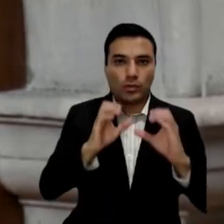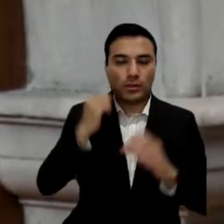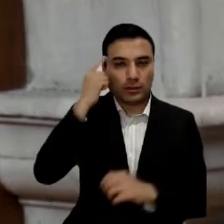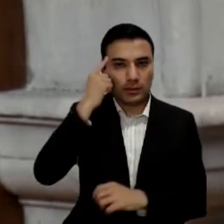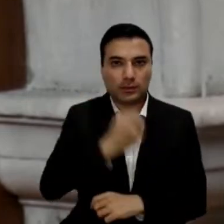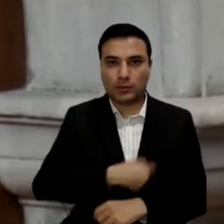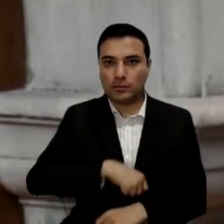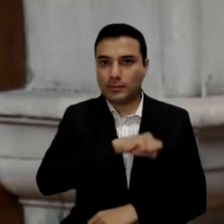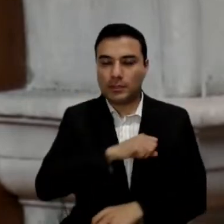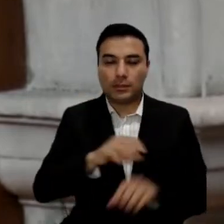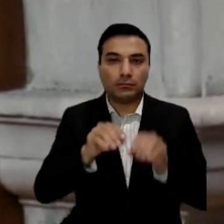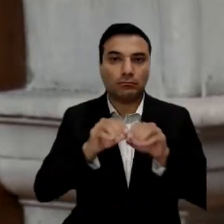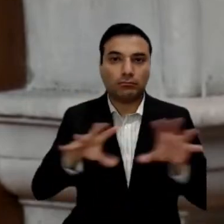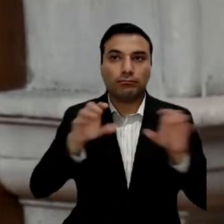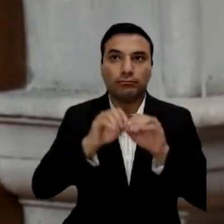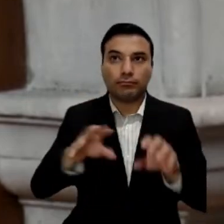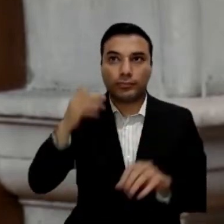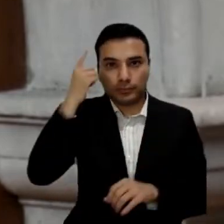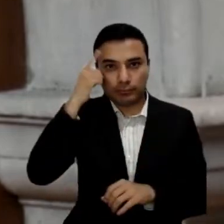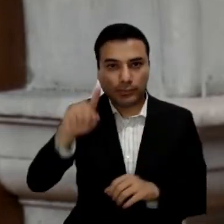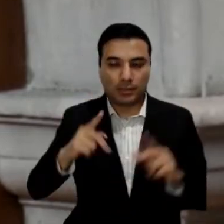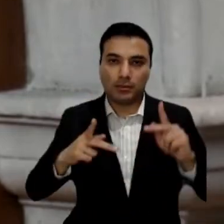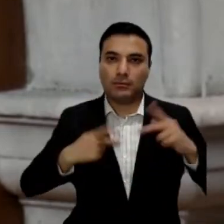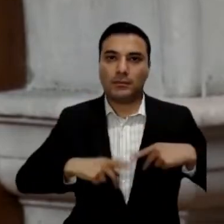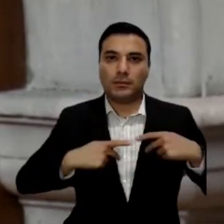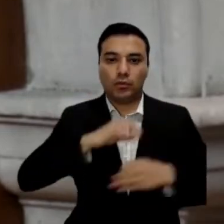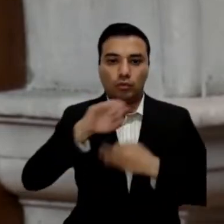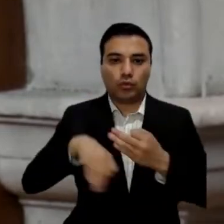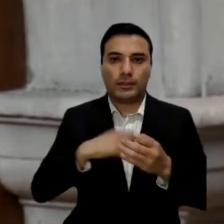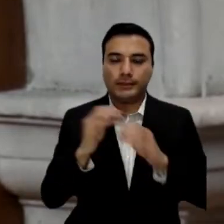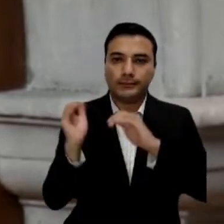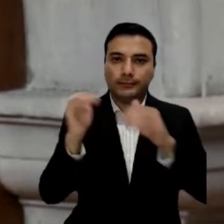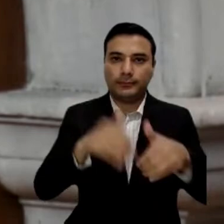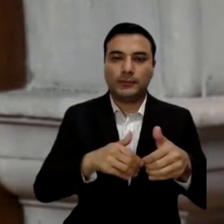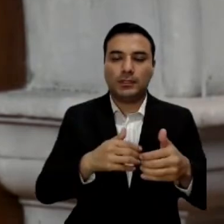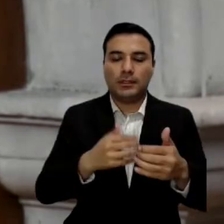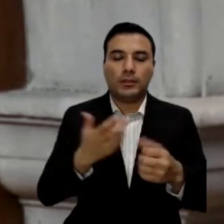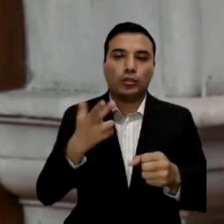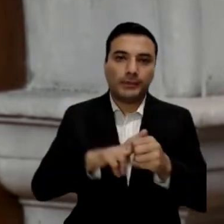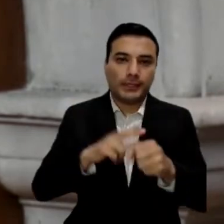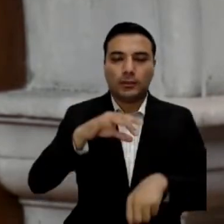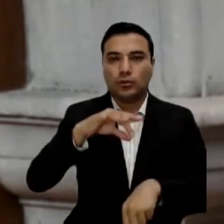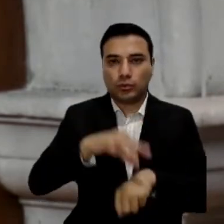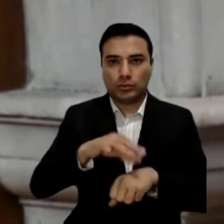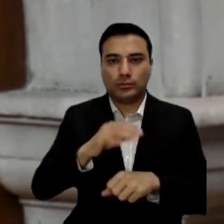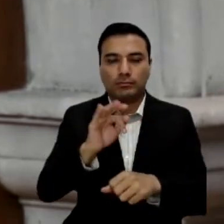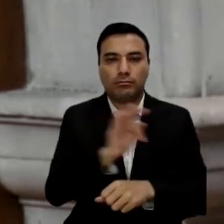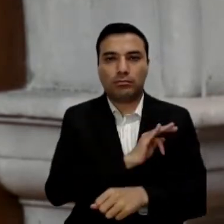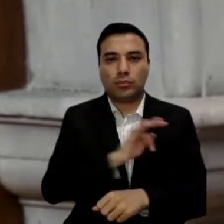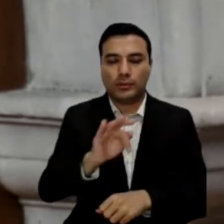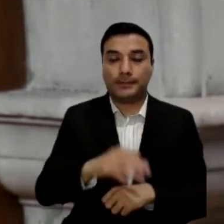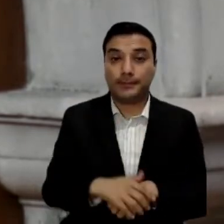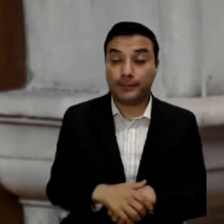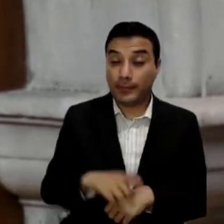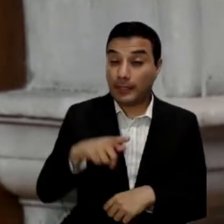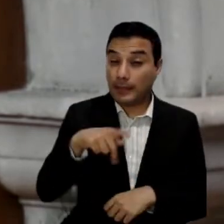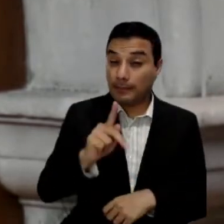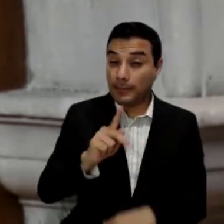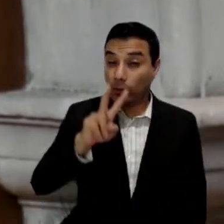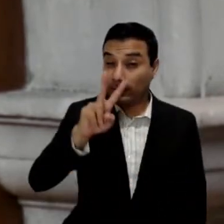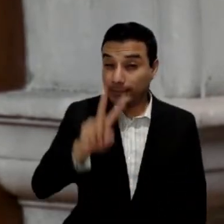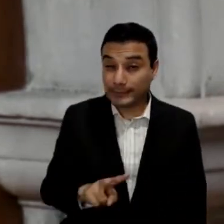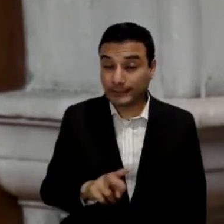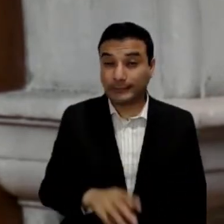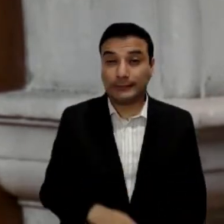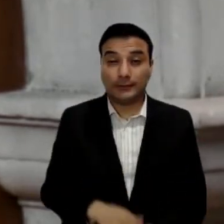la accesibilidad de los servicios de salud para una mayor parte de la población. No obstante, la calidad de la